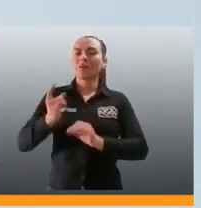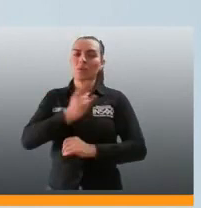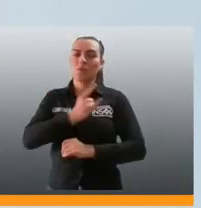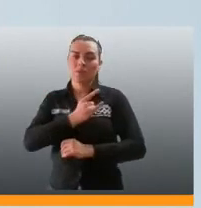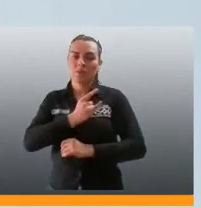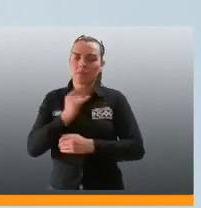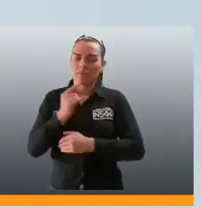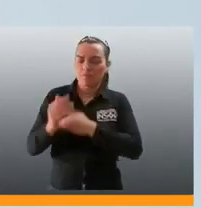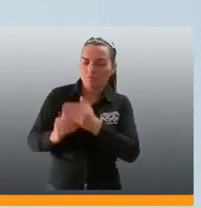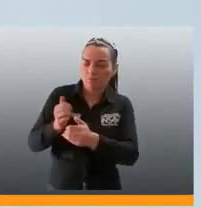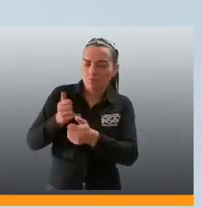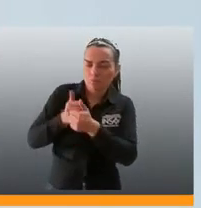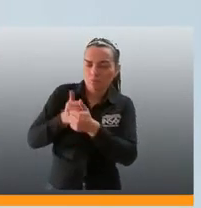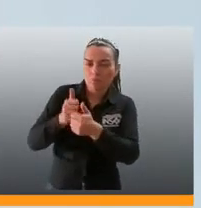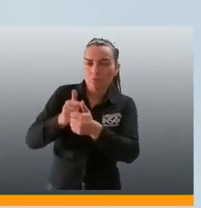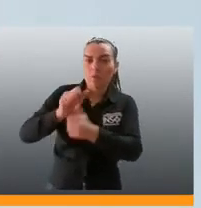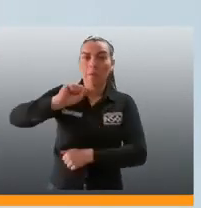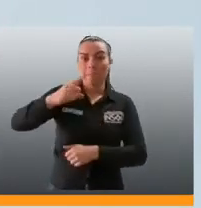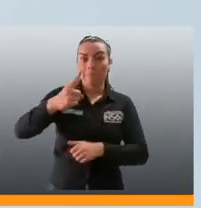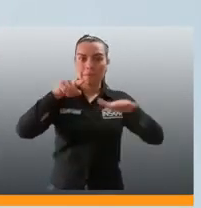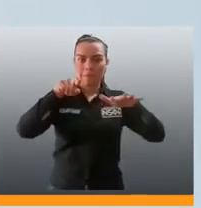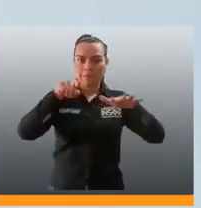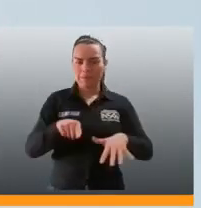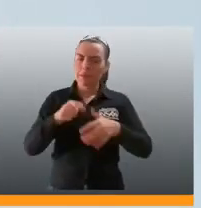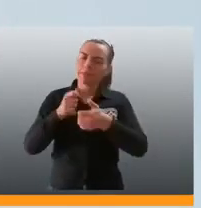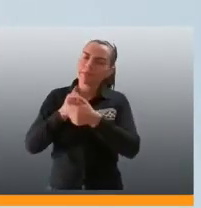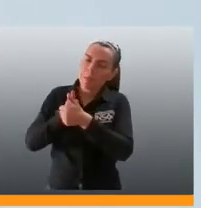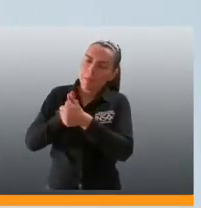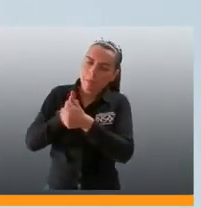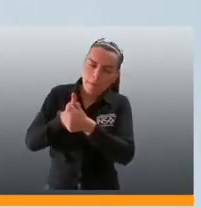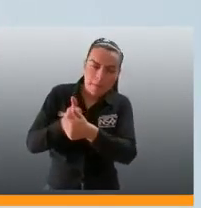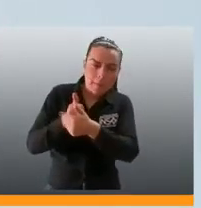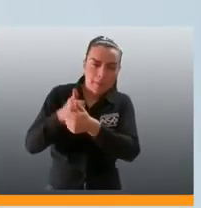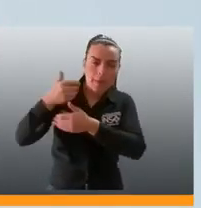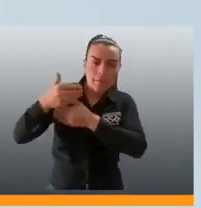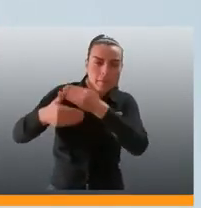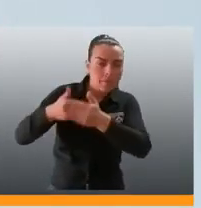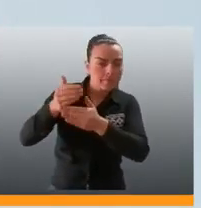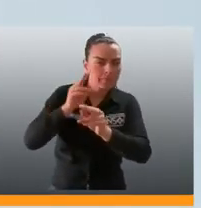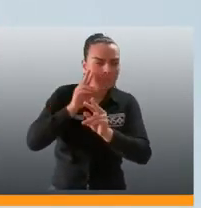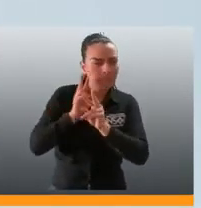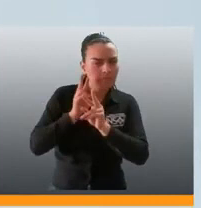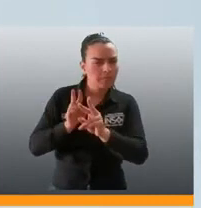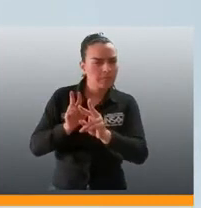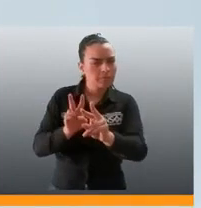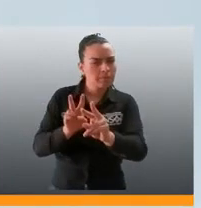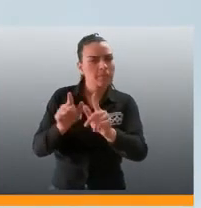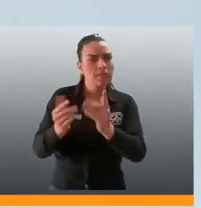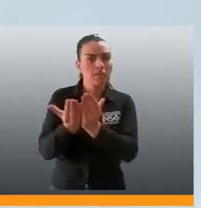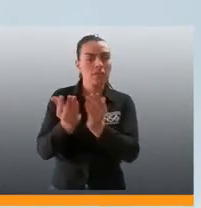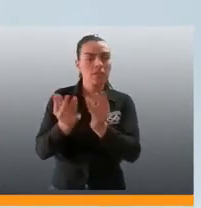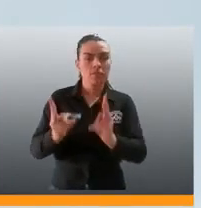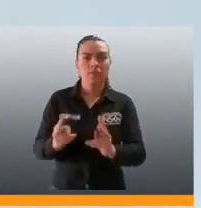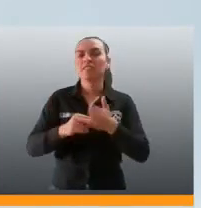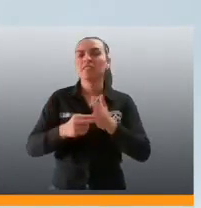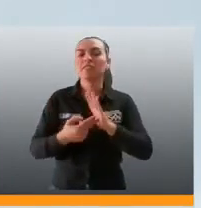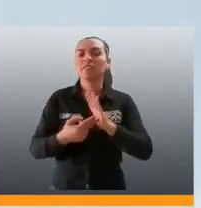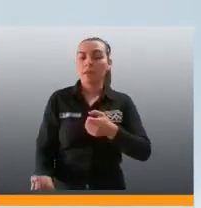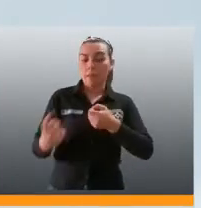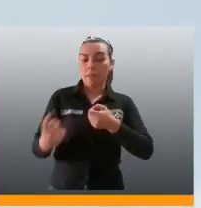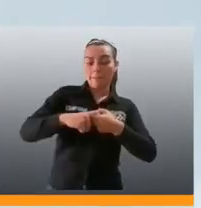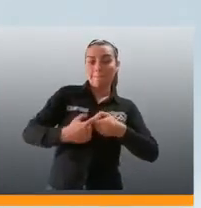línea de primer semestre, en donde acompañamos el proceso con el estudiante desde el inicio de su